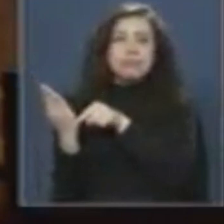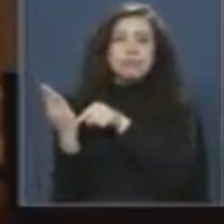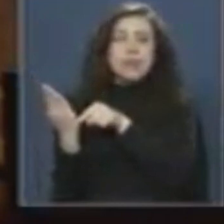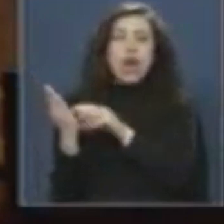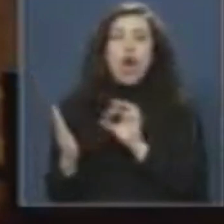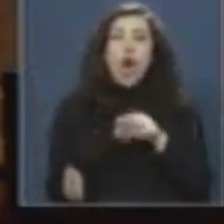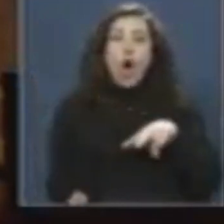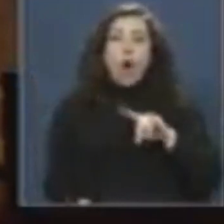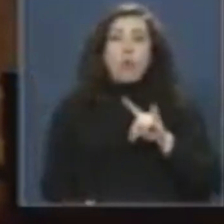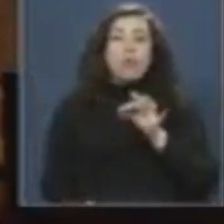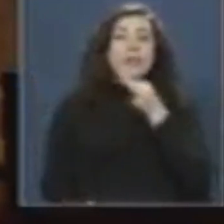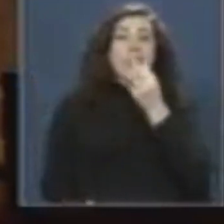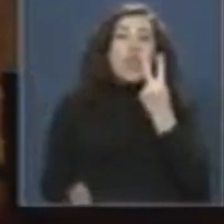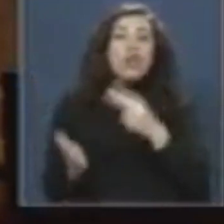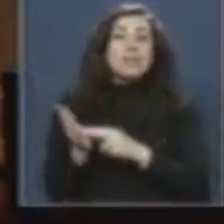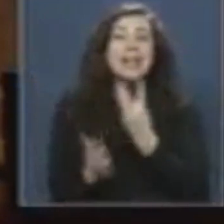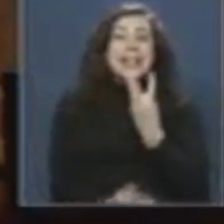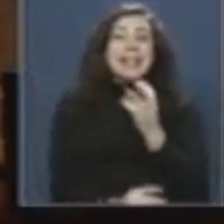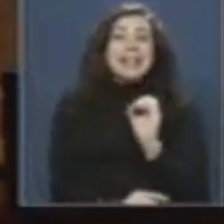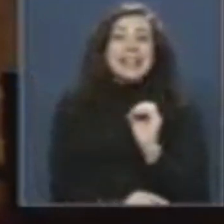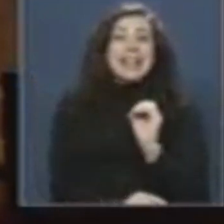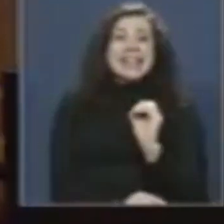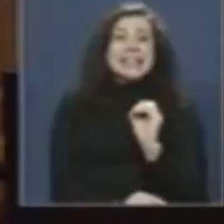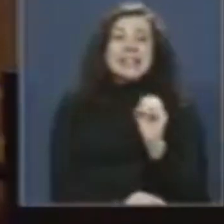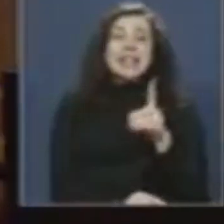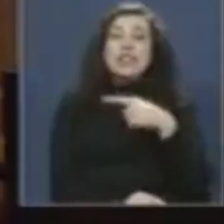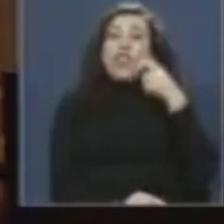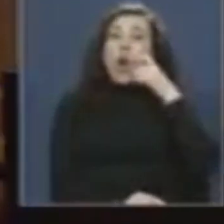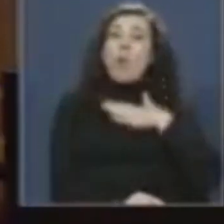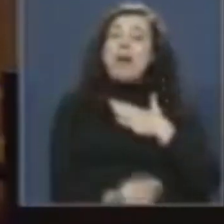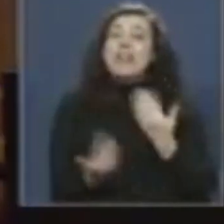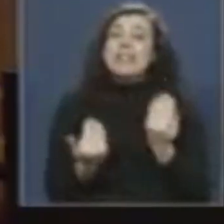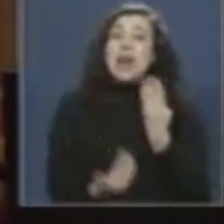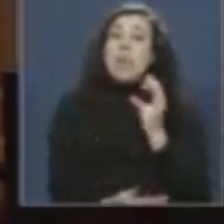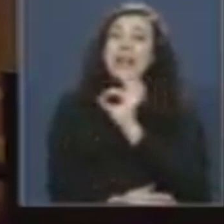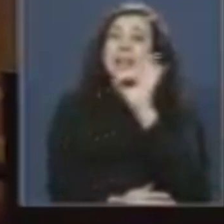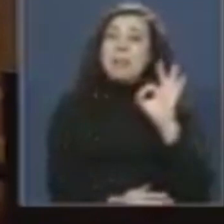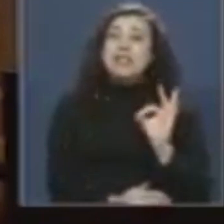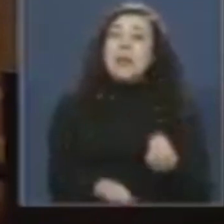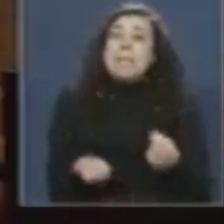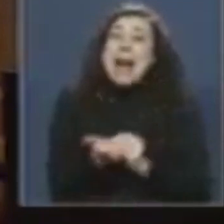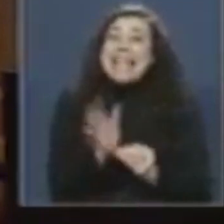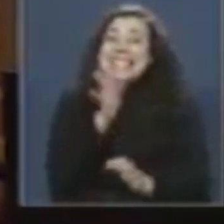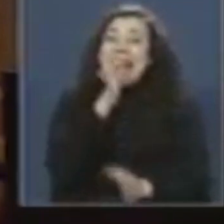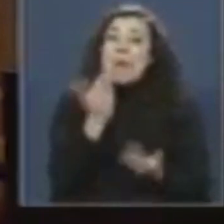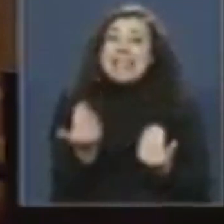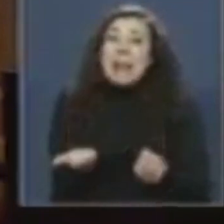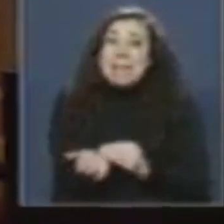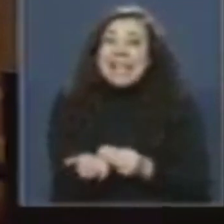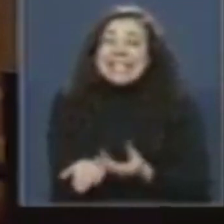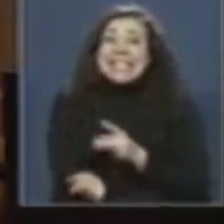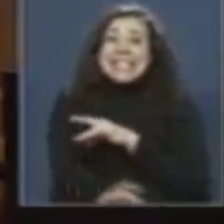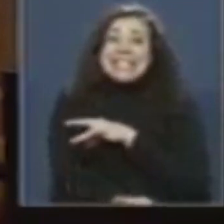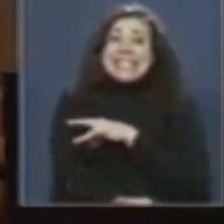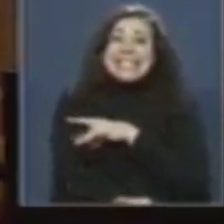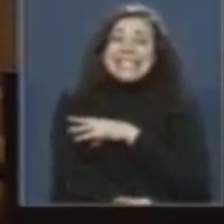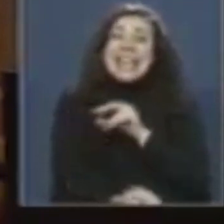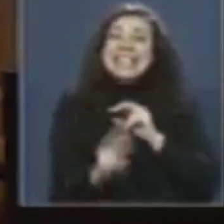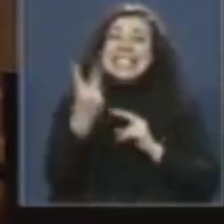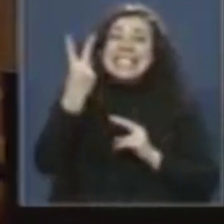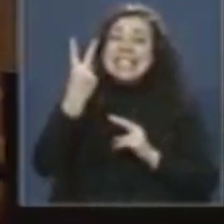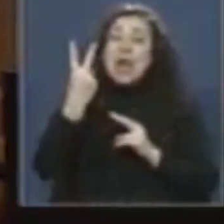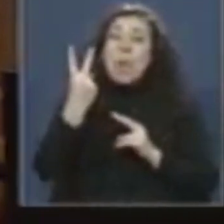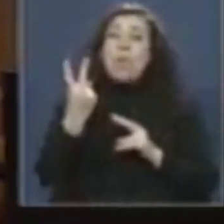que la ONU acaba de decir que en 2030 la humanidad va a requerir 40% más de agua. Chile es la